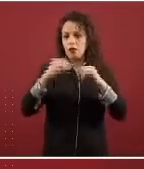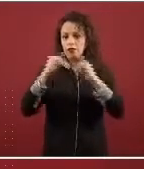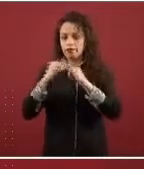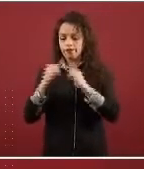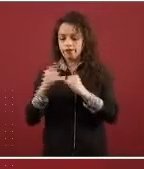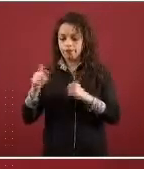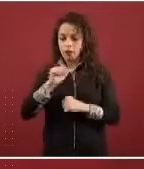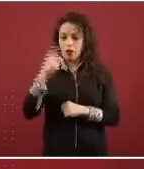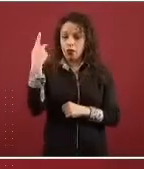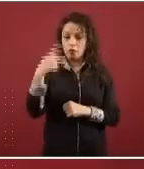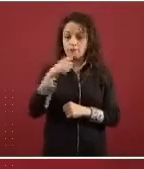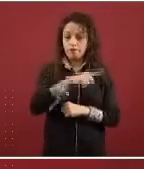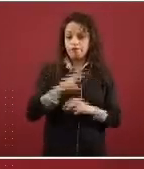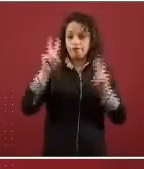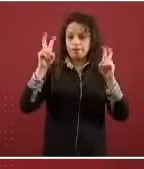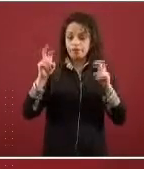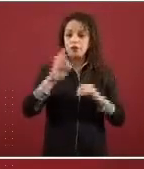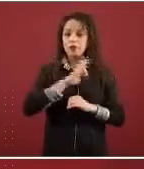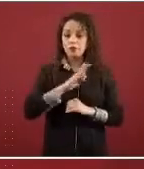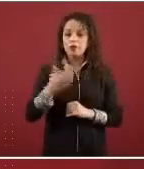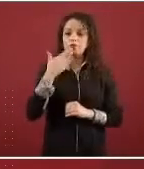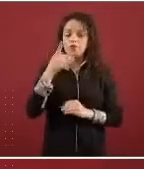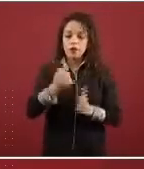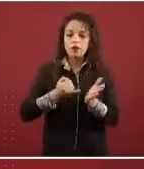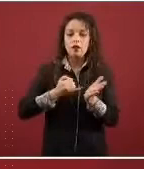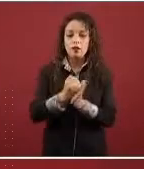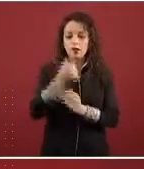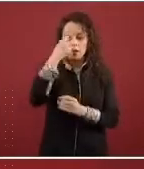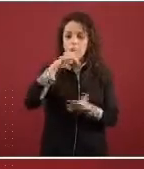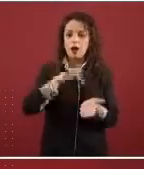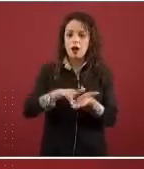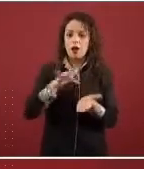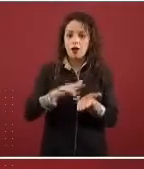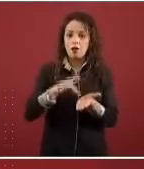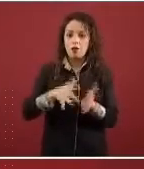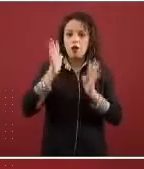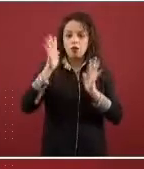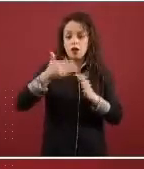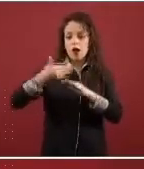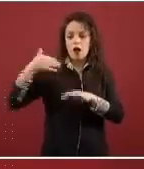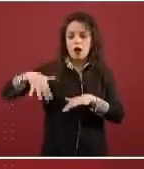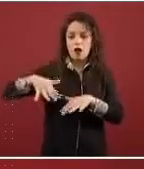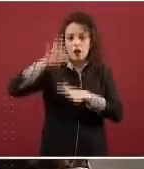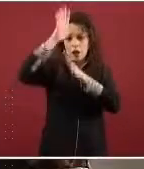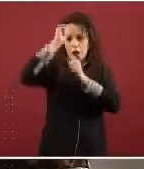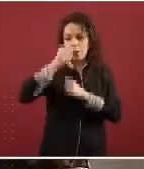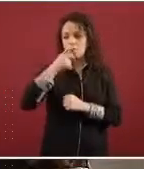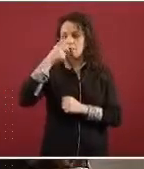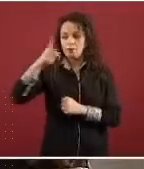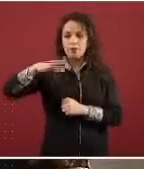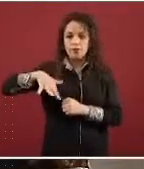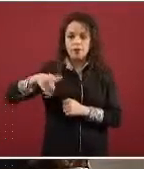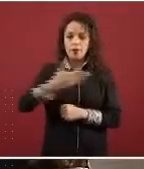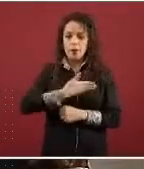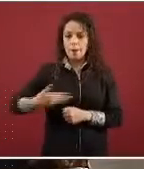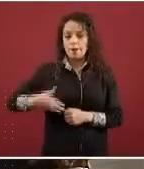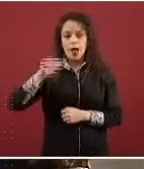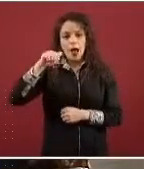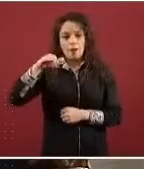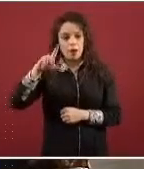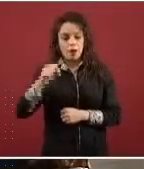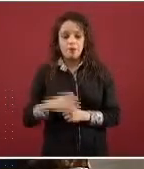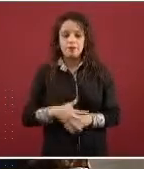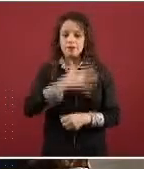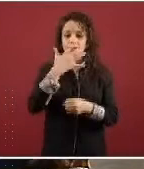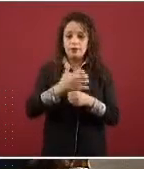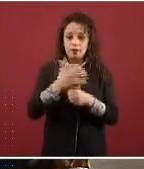materia para la aplicación de las decisiones de apoyo social acordadas por el Presidente de la República. 5. A la Secretaría de Seguridad y